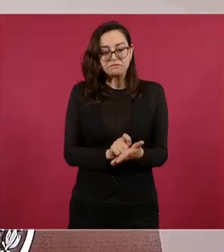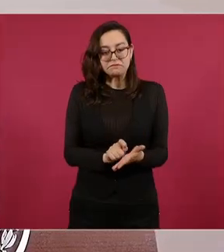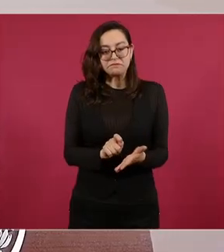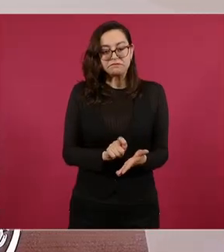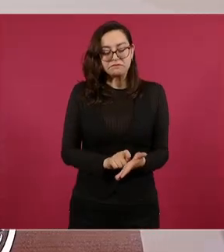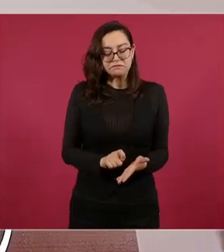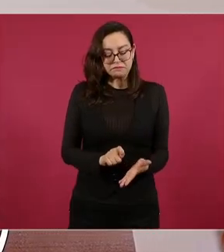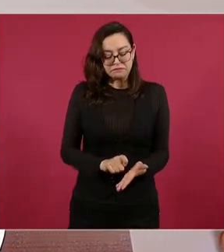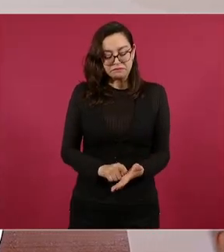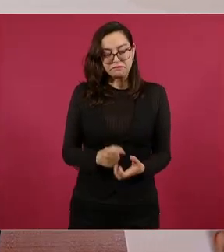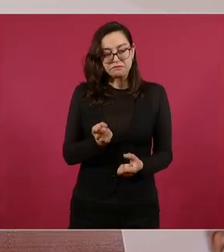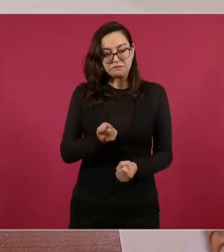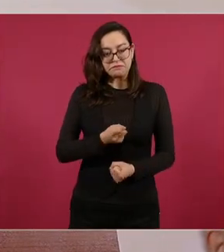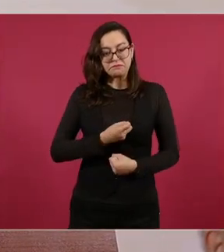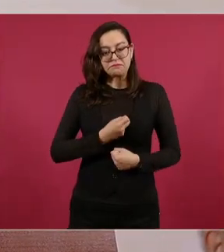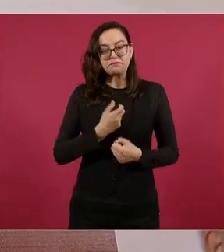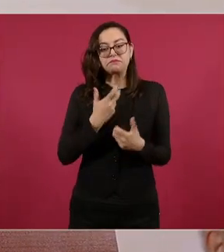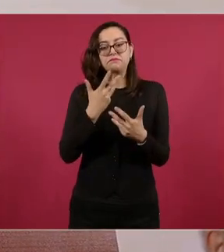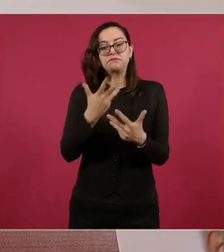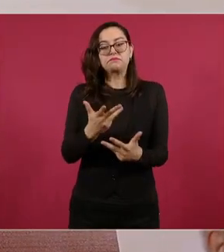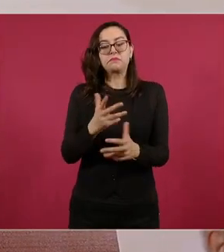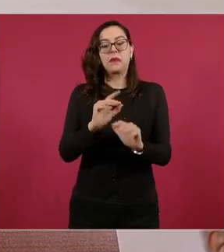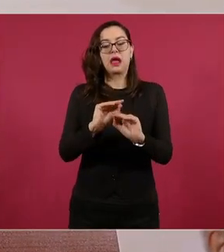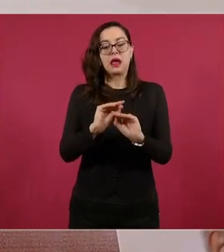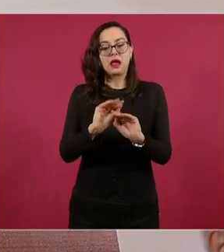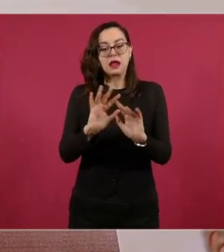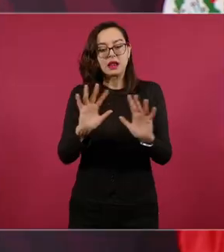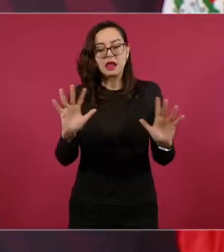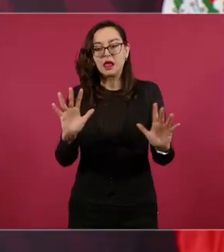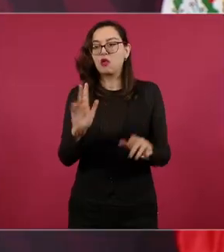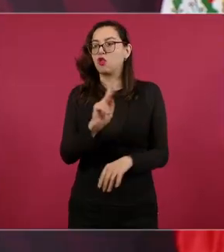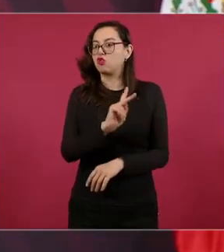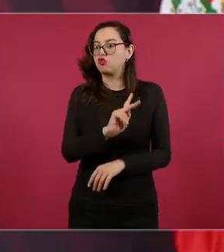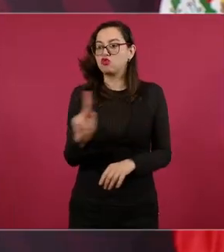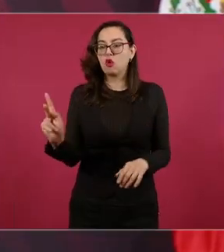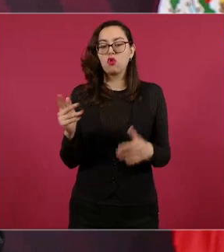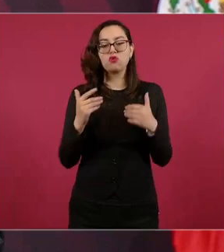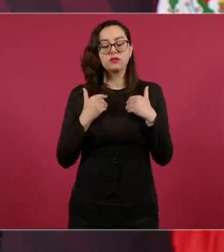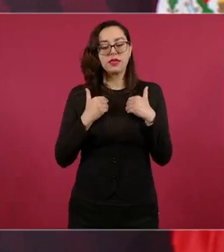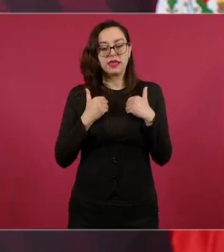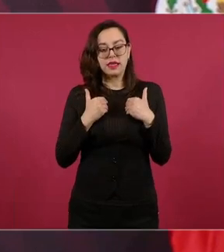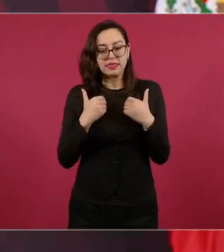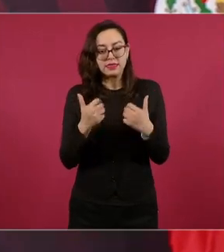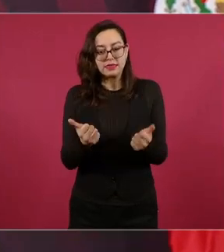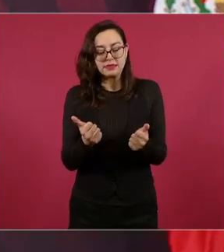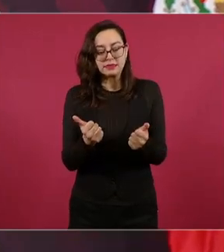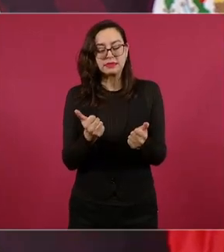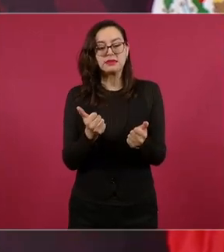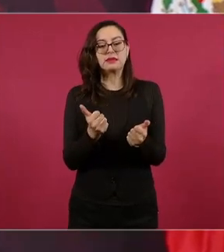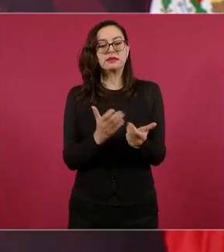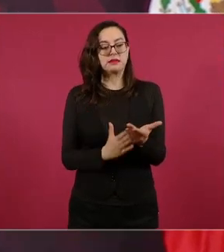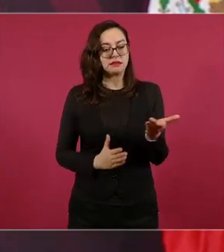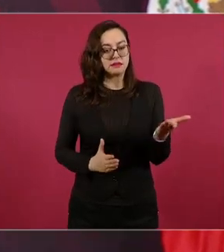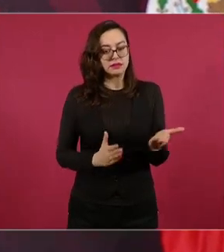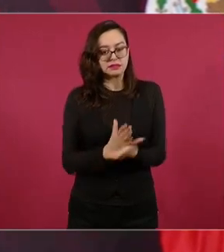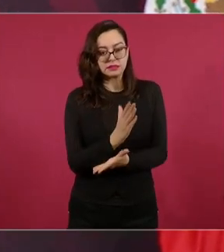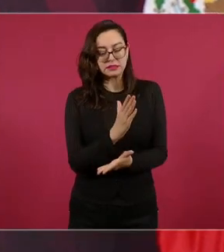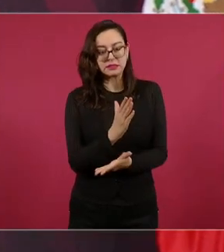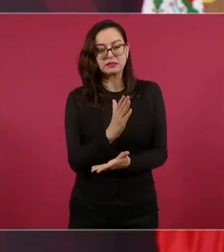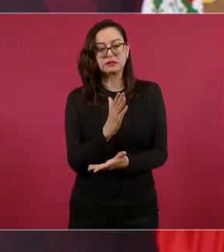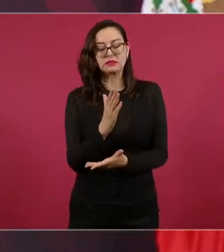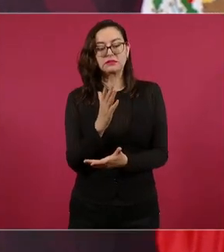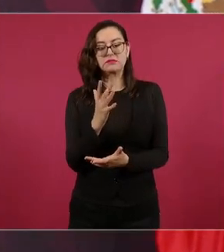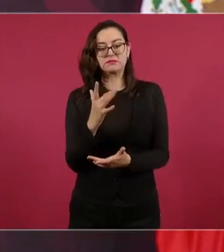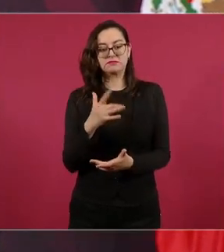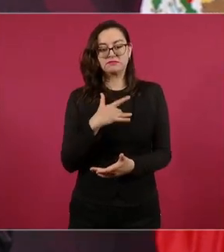de su pensamiento sea clara, accesible al lector medio sin mengua de la emoción